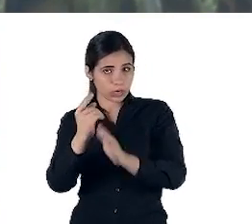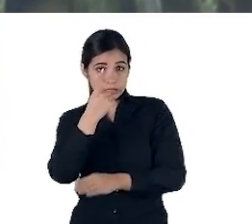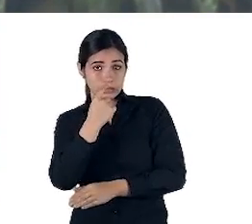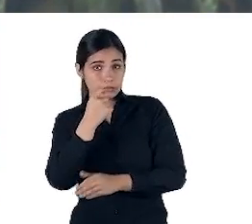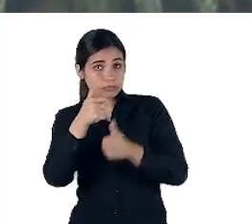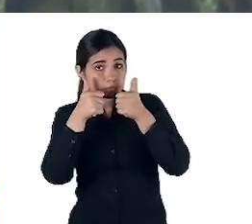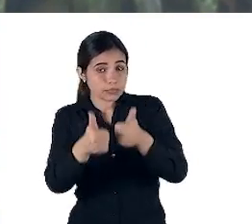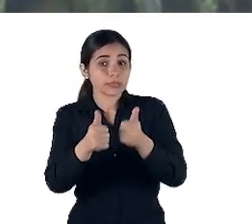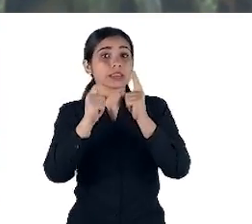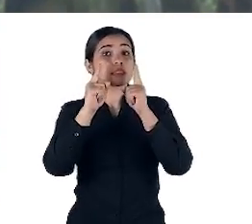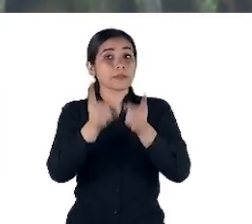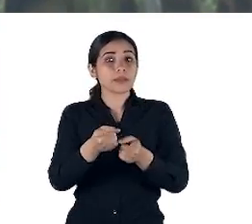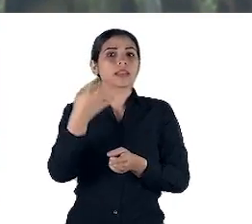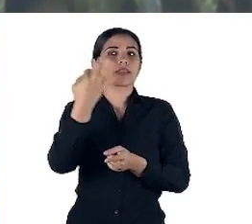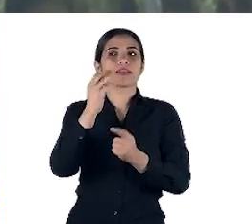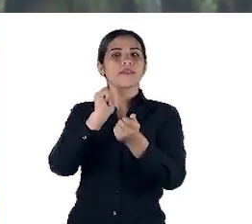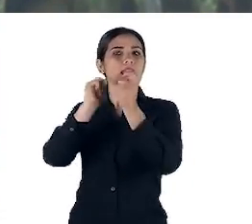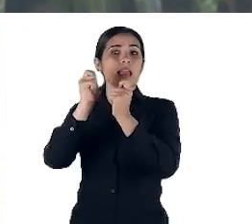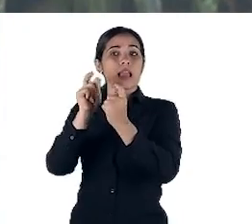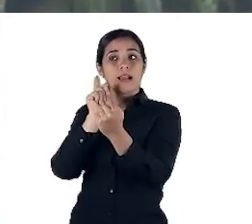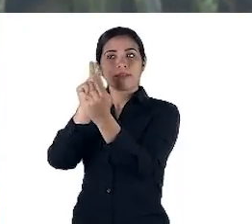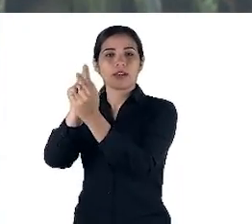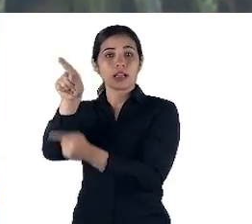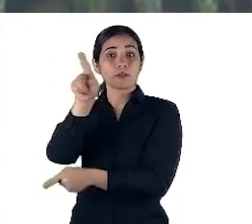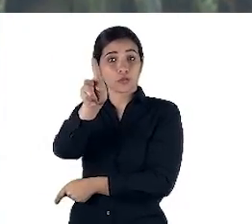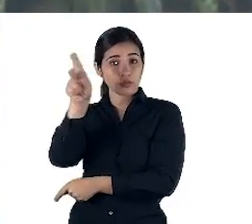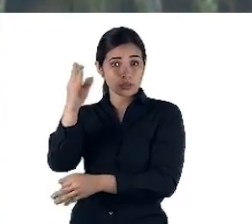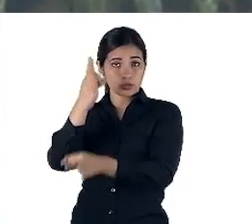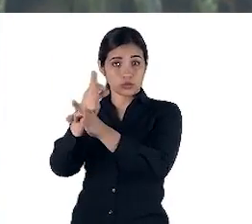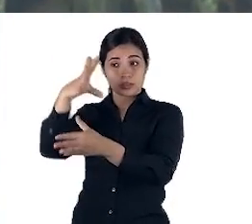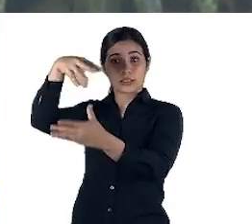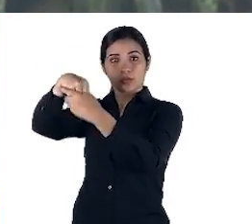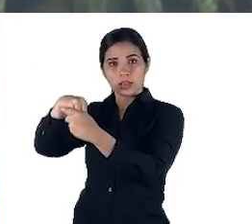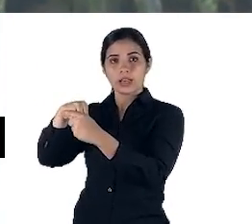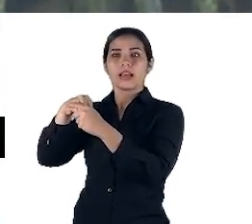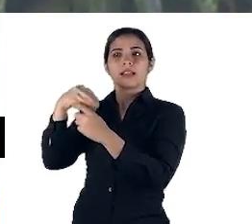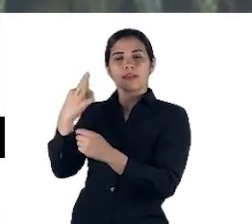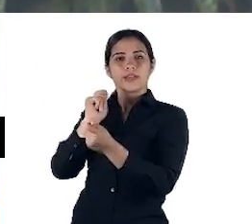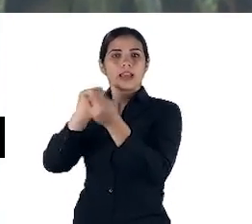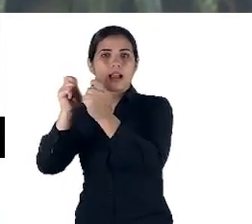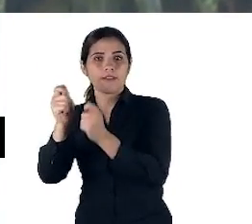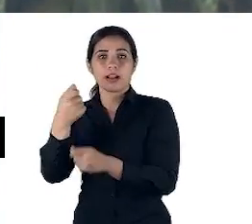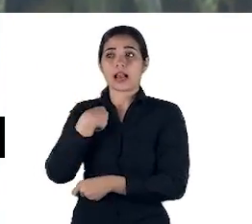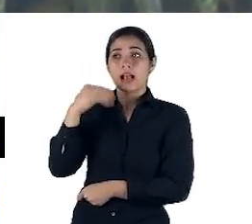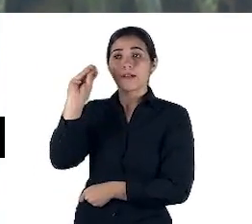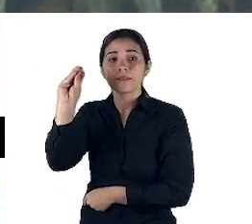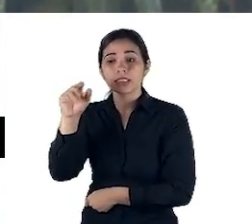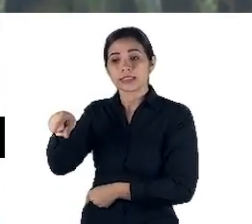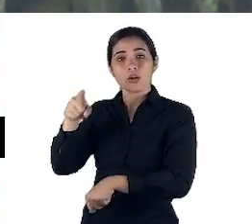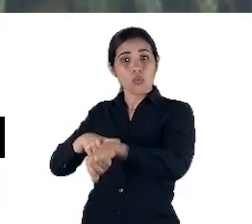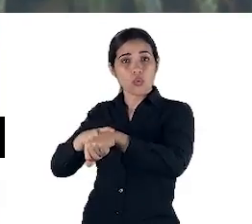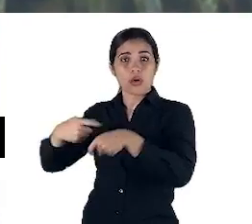entrar un poco en contacto con la profesora, con la docente que está a cargo de ese niño, indicarle, llevarle el medicamento